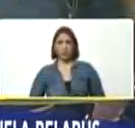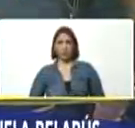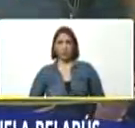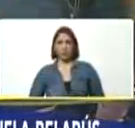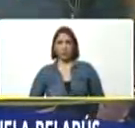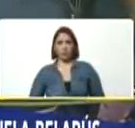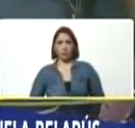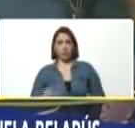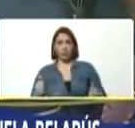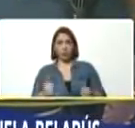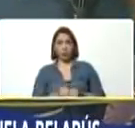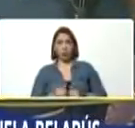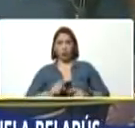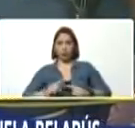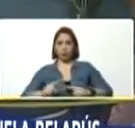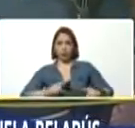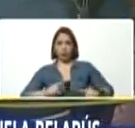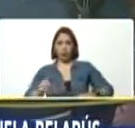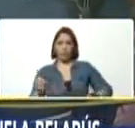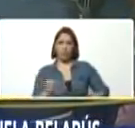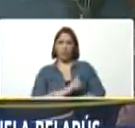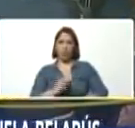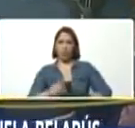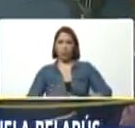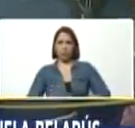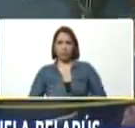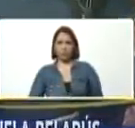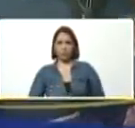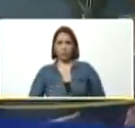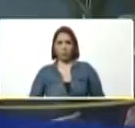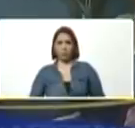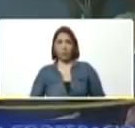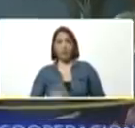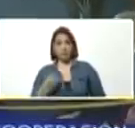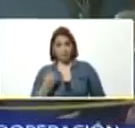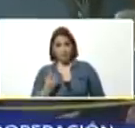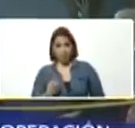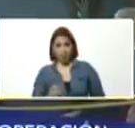y con el ritmo y la velocidad y la intensidad que hace falta.